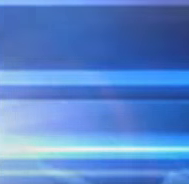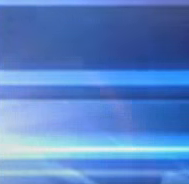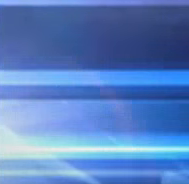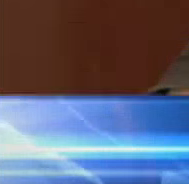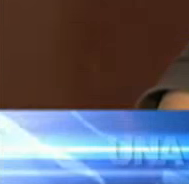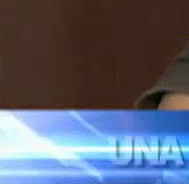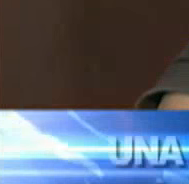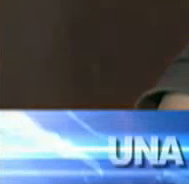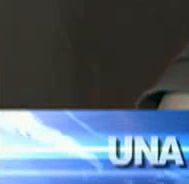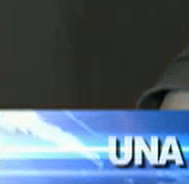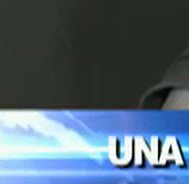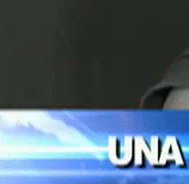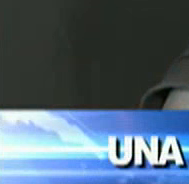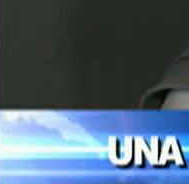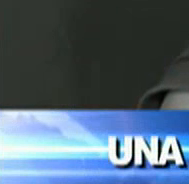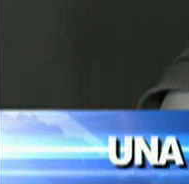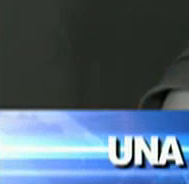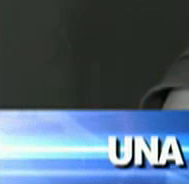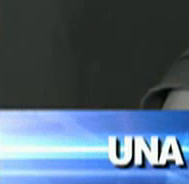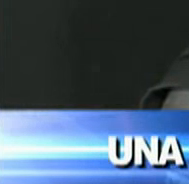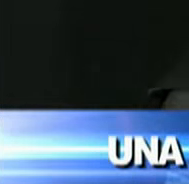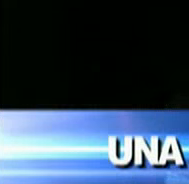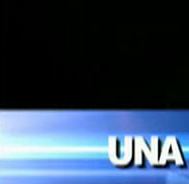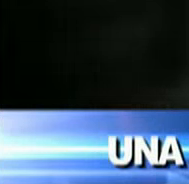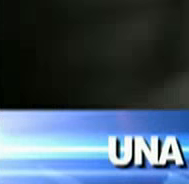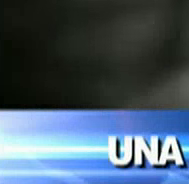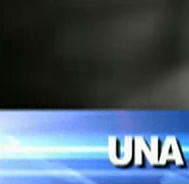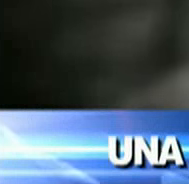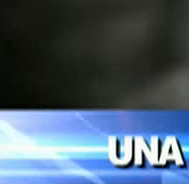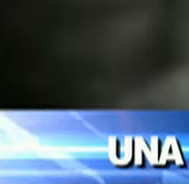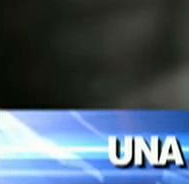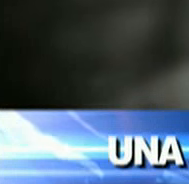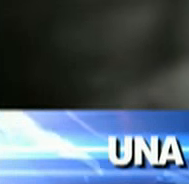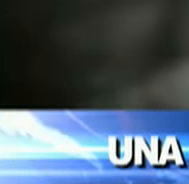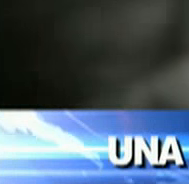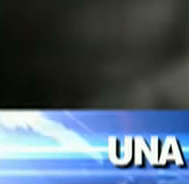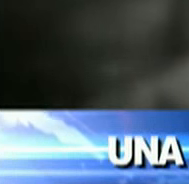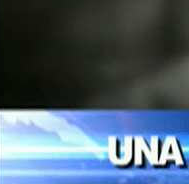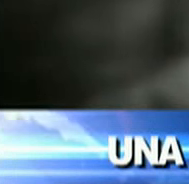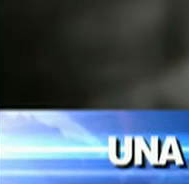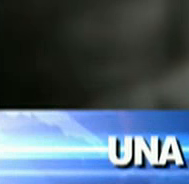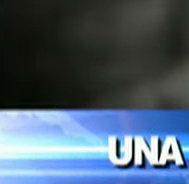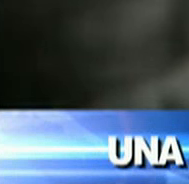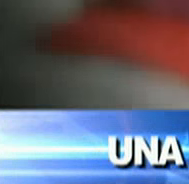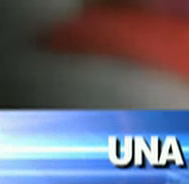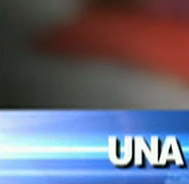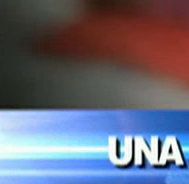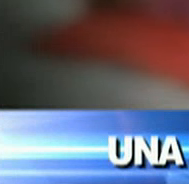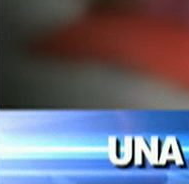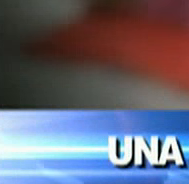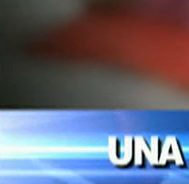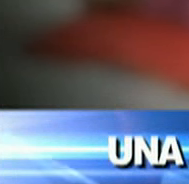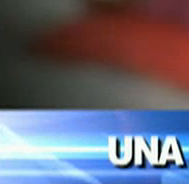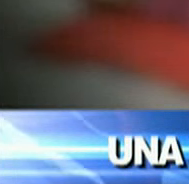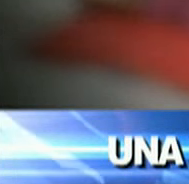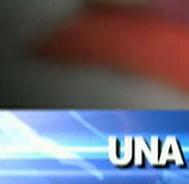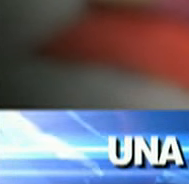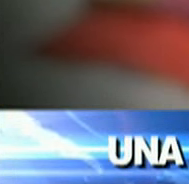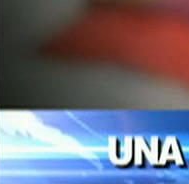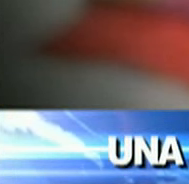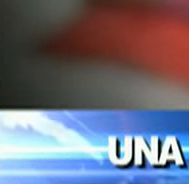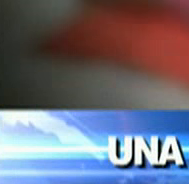Que se quiere morir, cosas así. Una extraña enfermedad conocida como piel de mariposa mantiene aislada y con gran